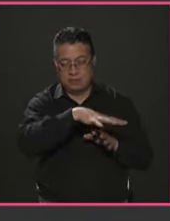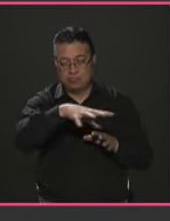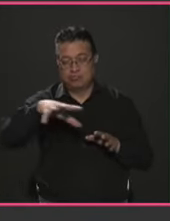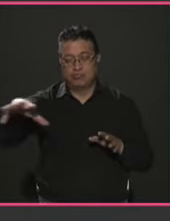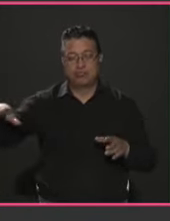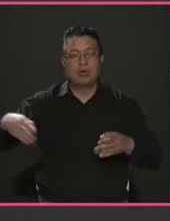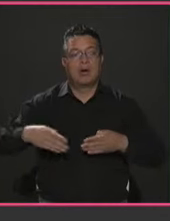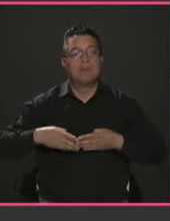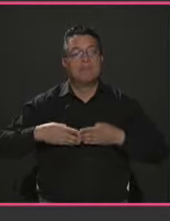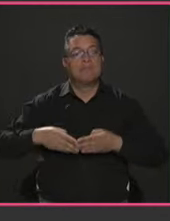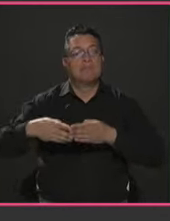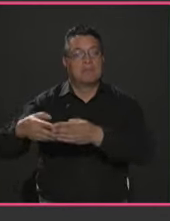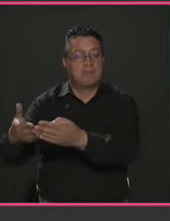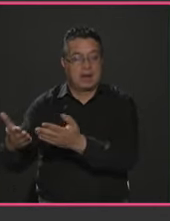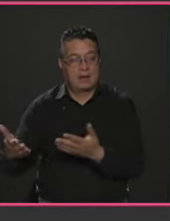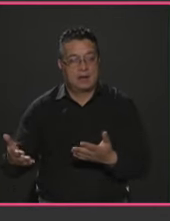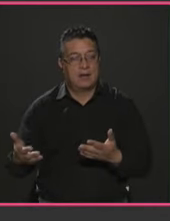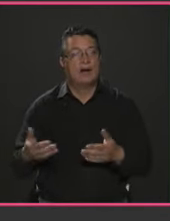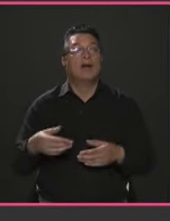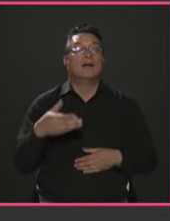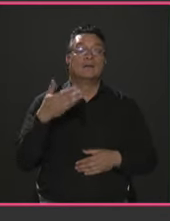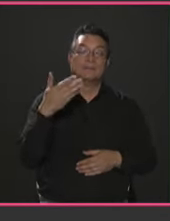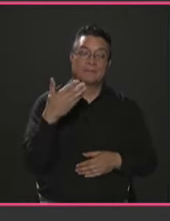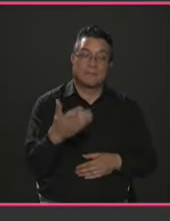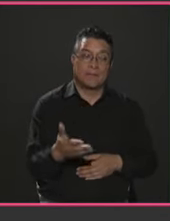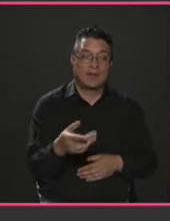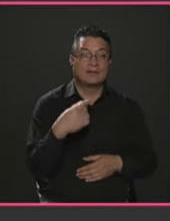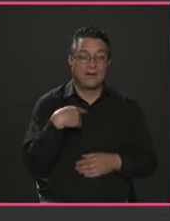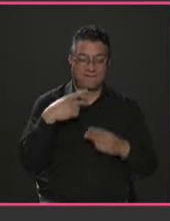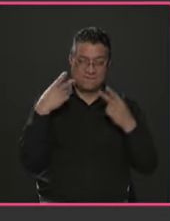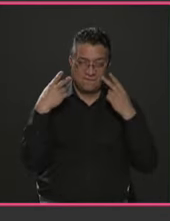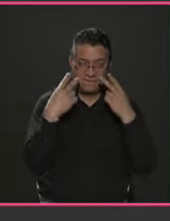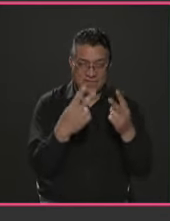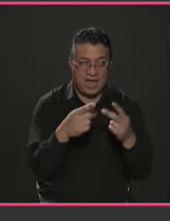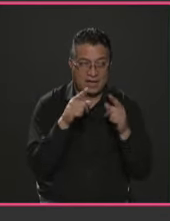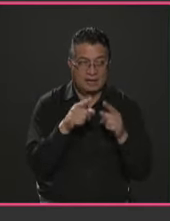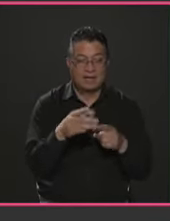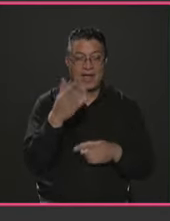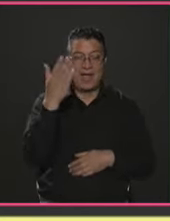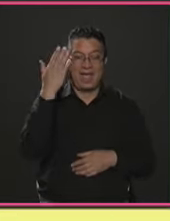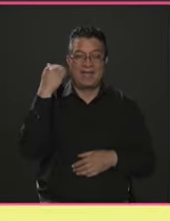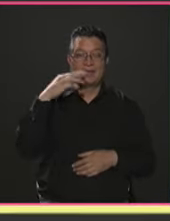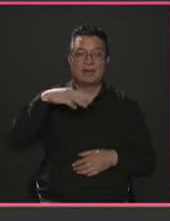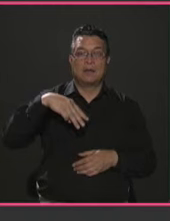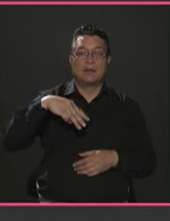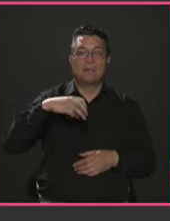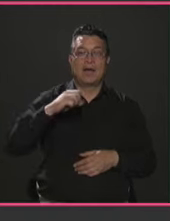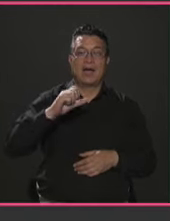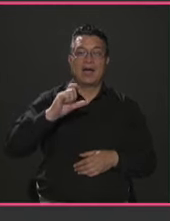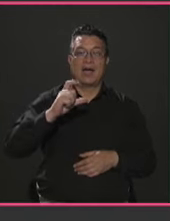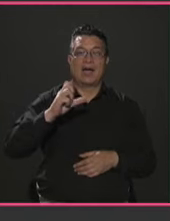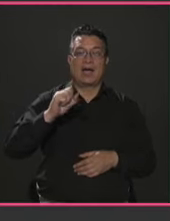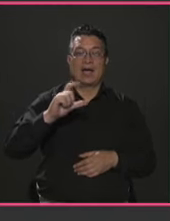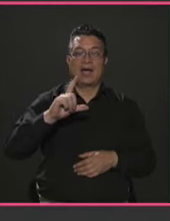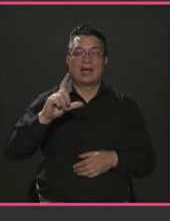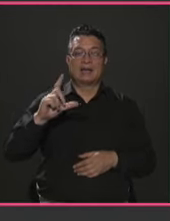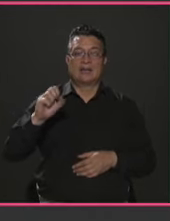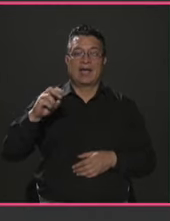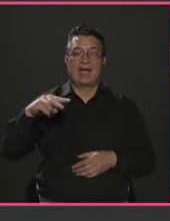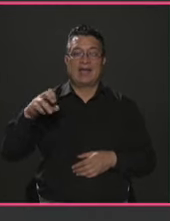transporte marítimo de alguna manera Ese es el viaje que hizo Hernando de Magallanes